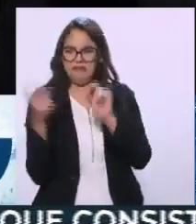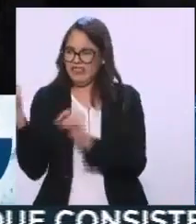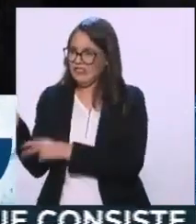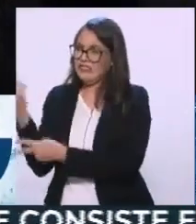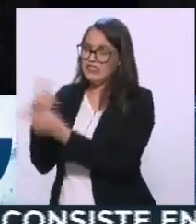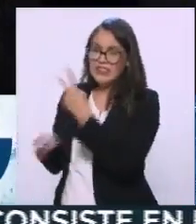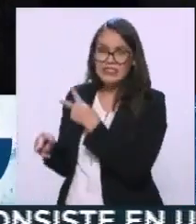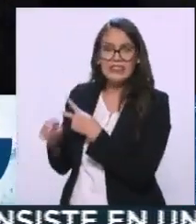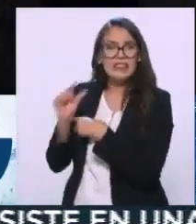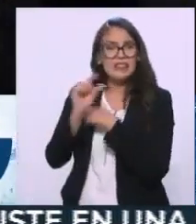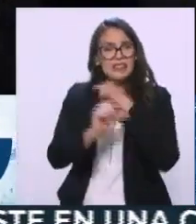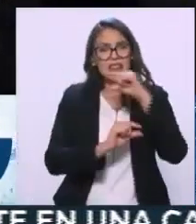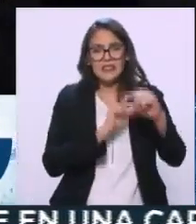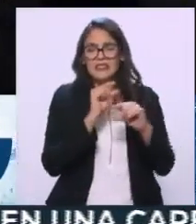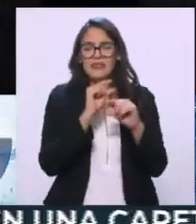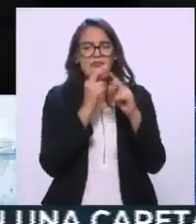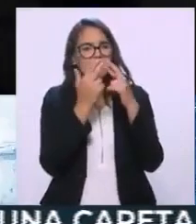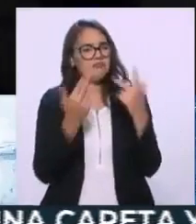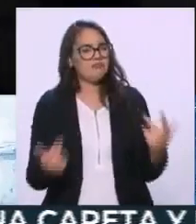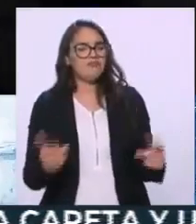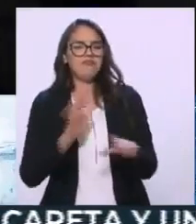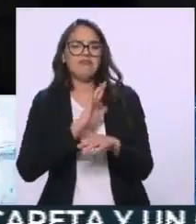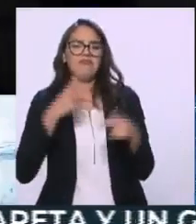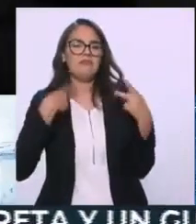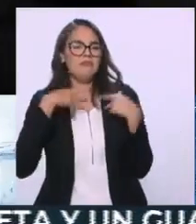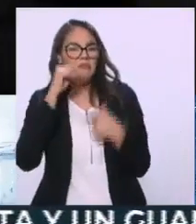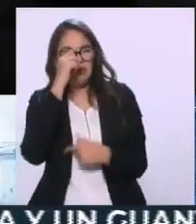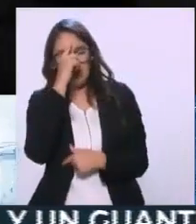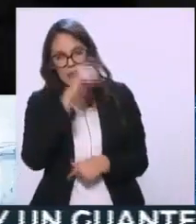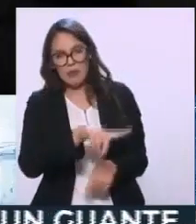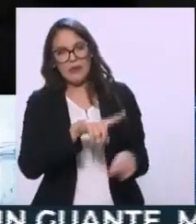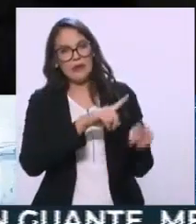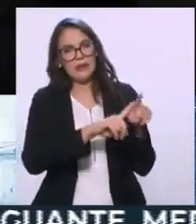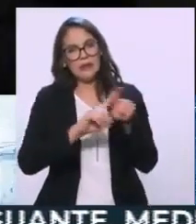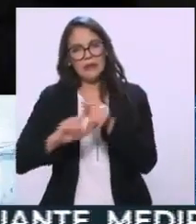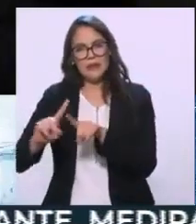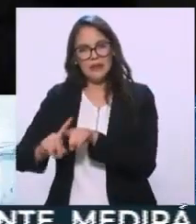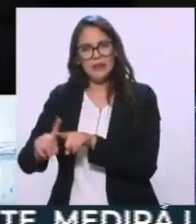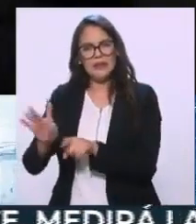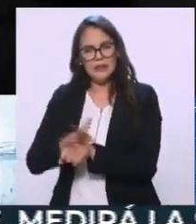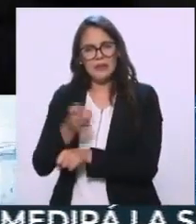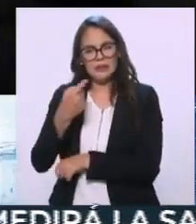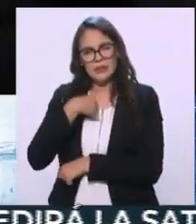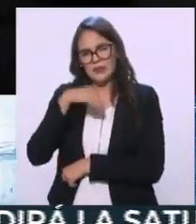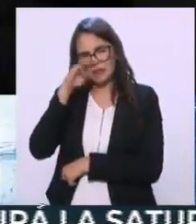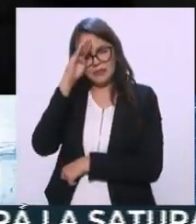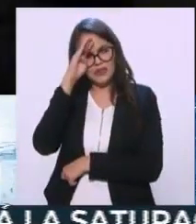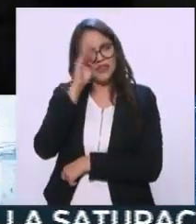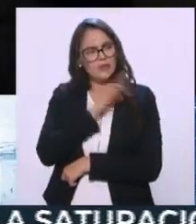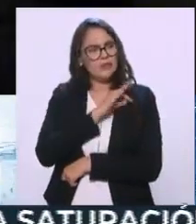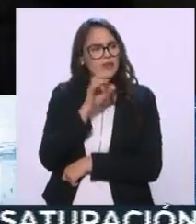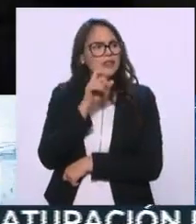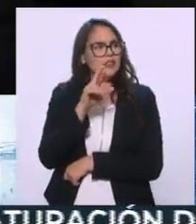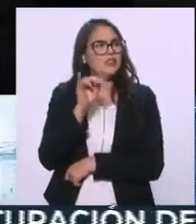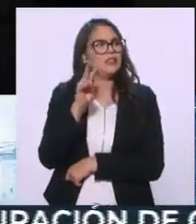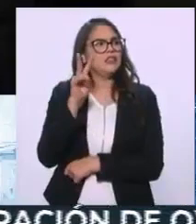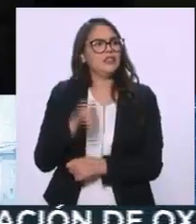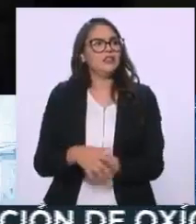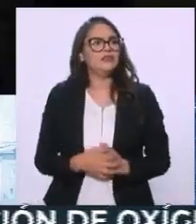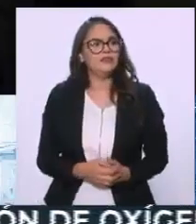con los procesos de verdad, y por lo tanto podemos estar tal vez, es una